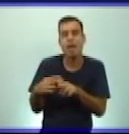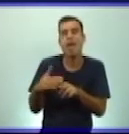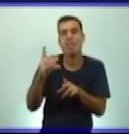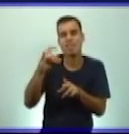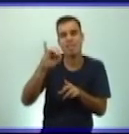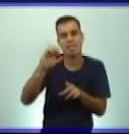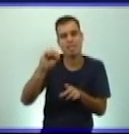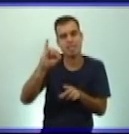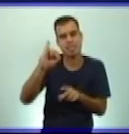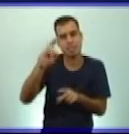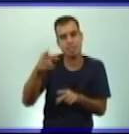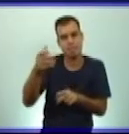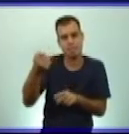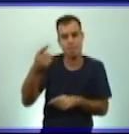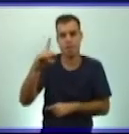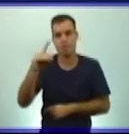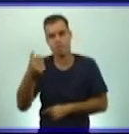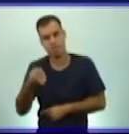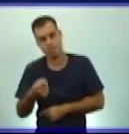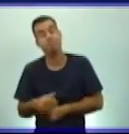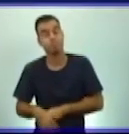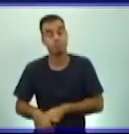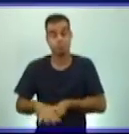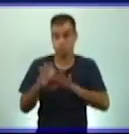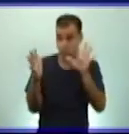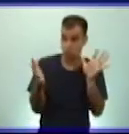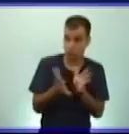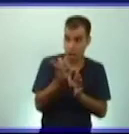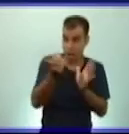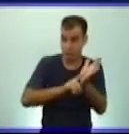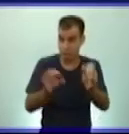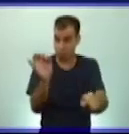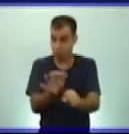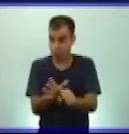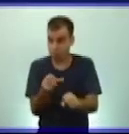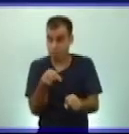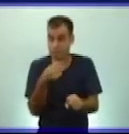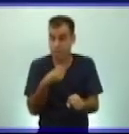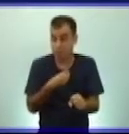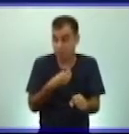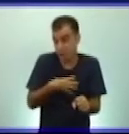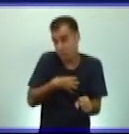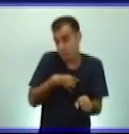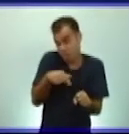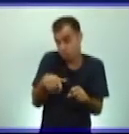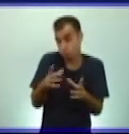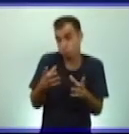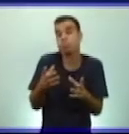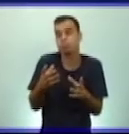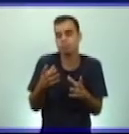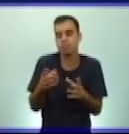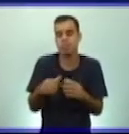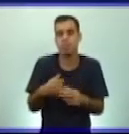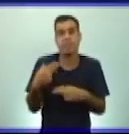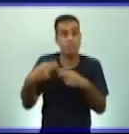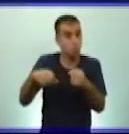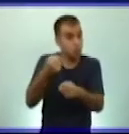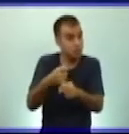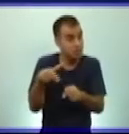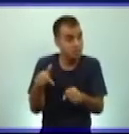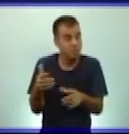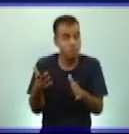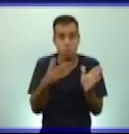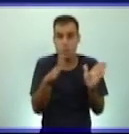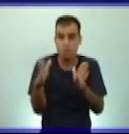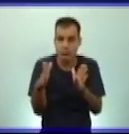disipada. Por lo que toda la energía inicial disponible se emplea una parte